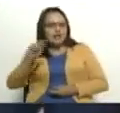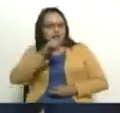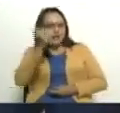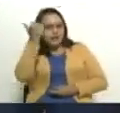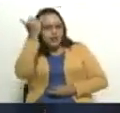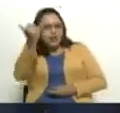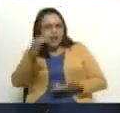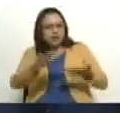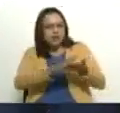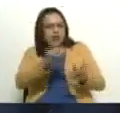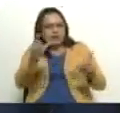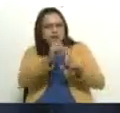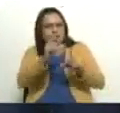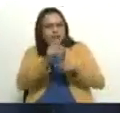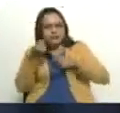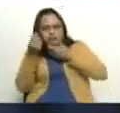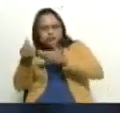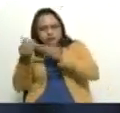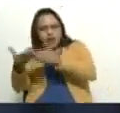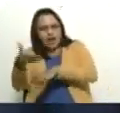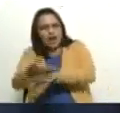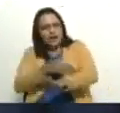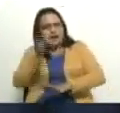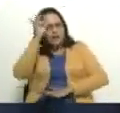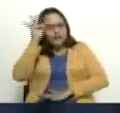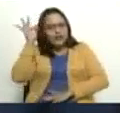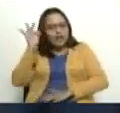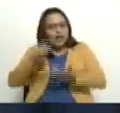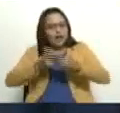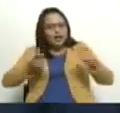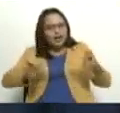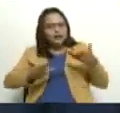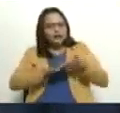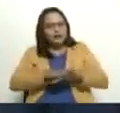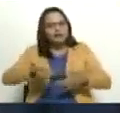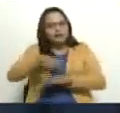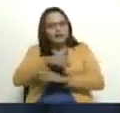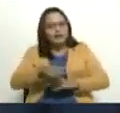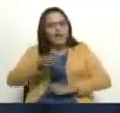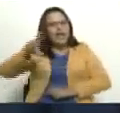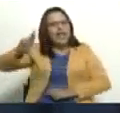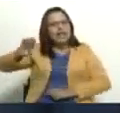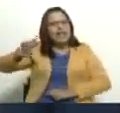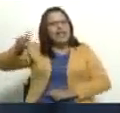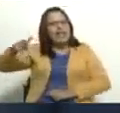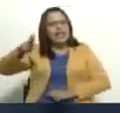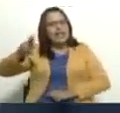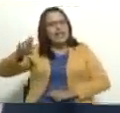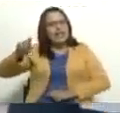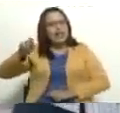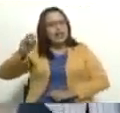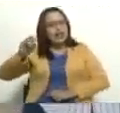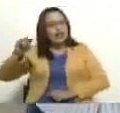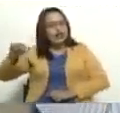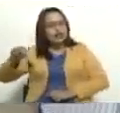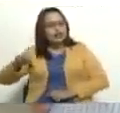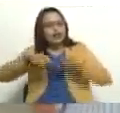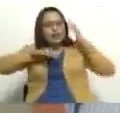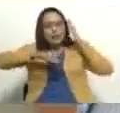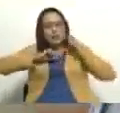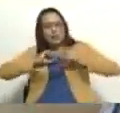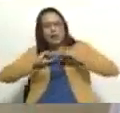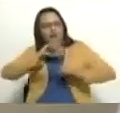las declaraciones que hizo el fiscal general sobre el reggaetón, sobre sus letras, ¿qué le parece? No, me parece que es una